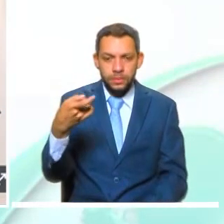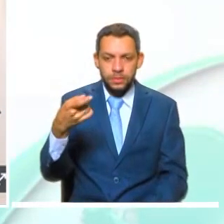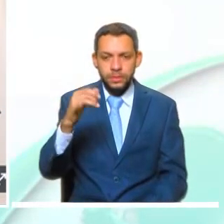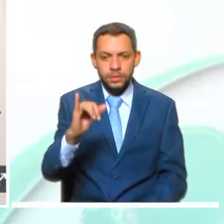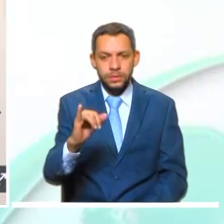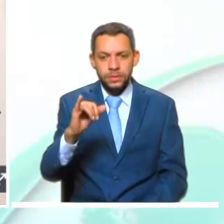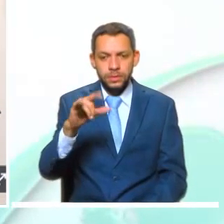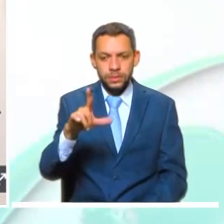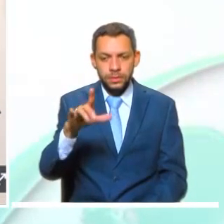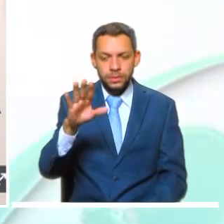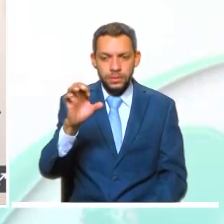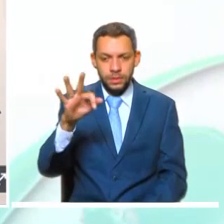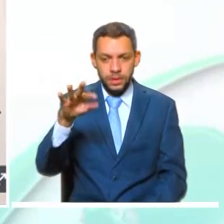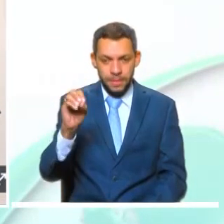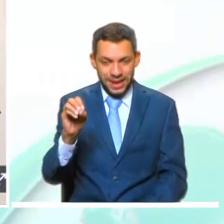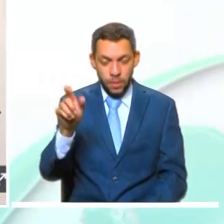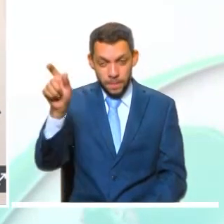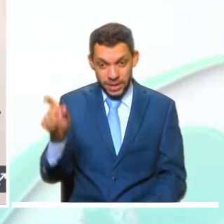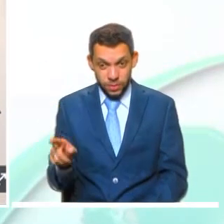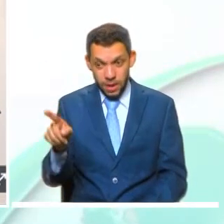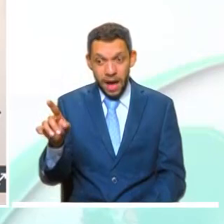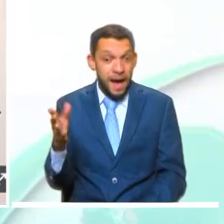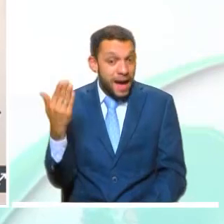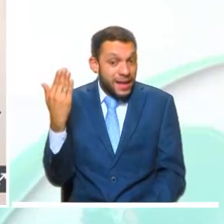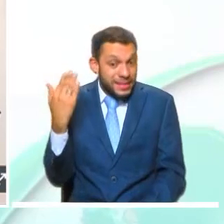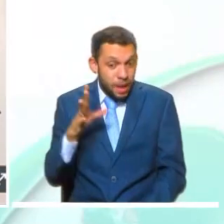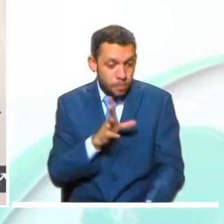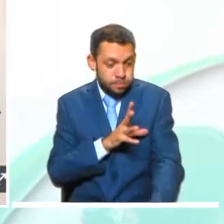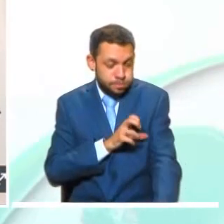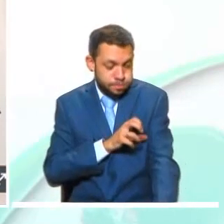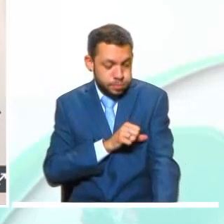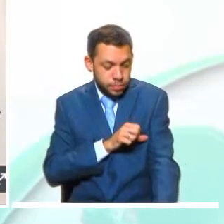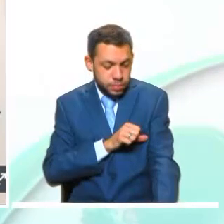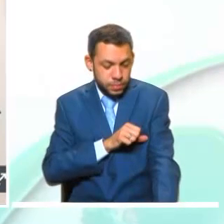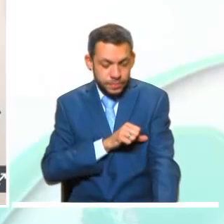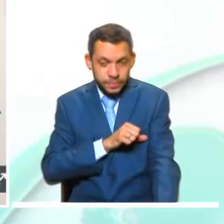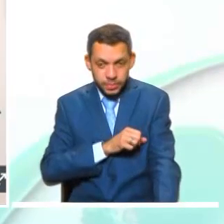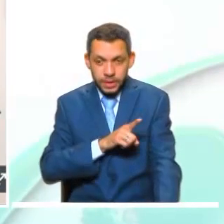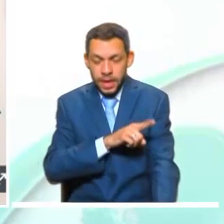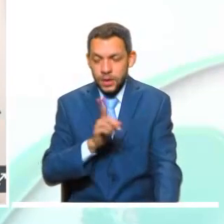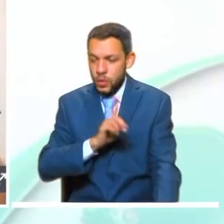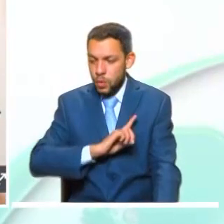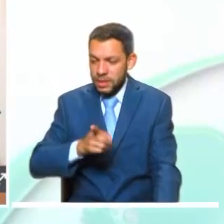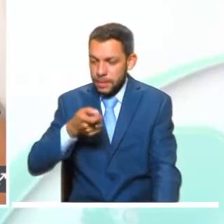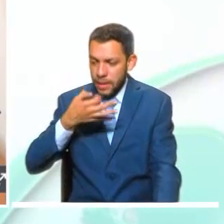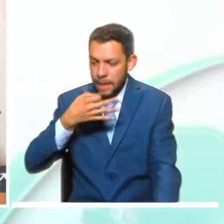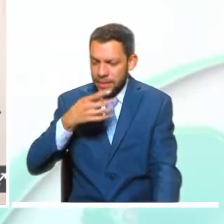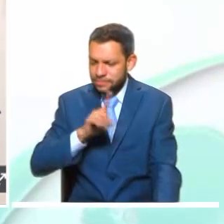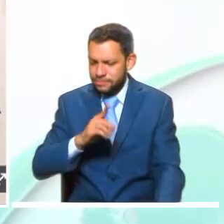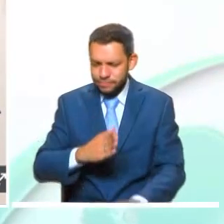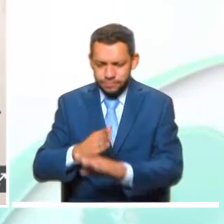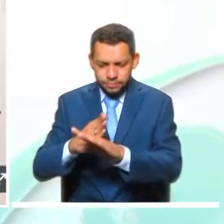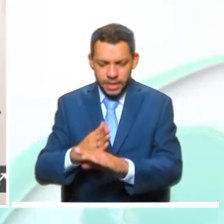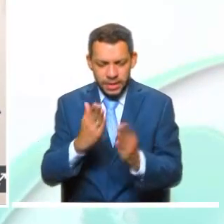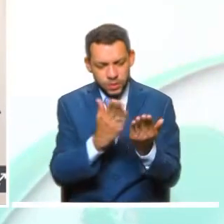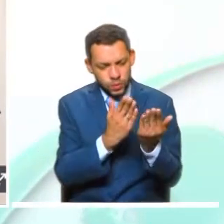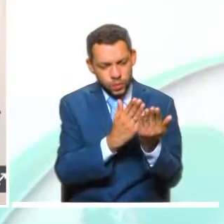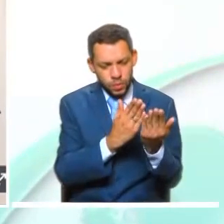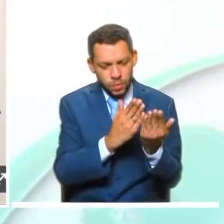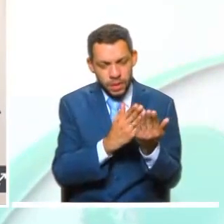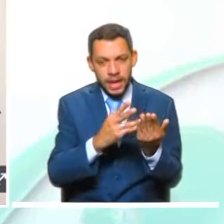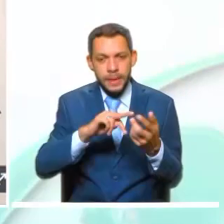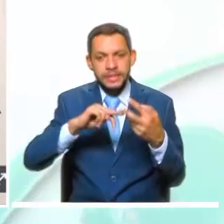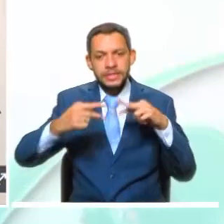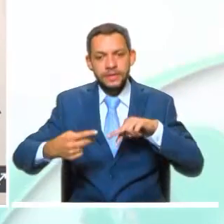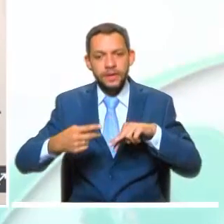y él una vez más resultó hipertenso y él dijo medicamentos por ahora no estudio estudio y estudio era un problema de tiroides